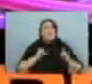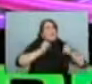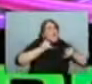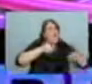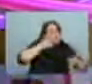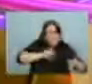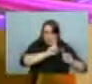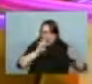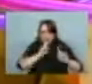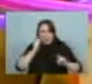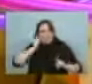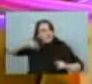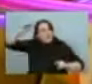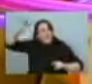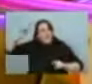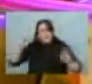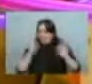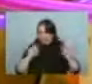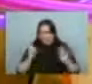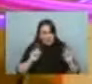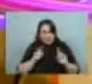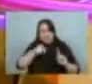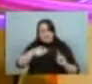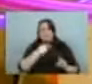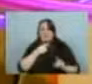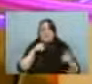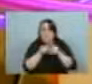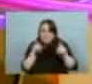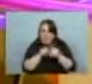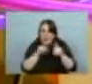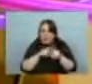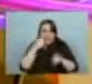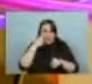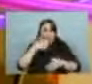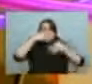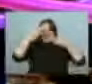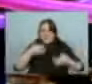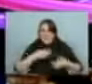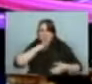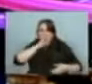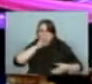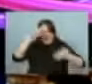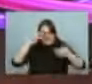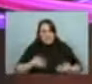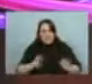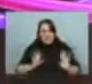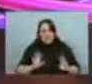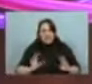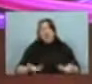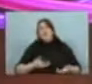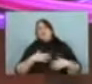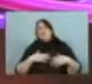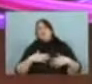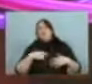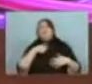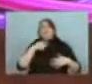gran corazón. Yo quiero estar en pareja con alguien de seria, con una persona seria. Ya estoy cansada de estar sola. Yo tenía ganas. Tenés muchos